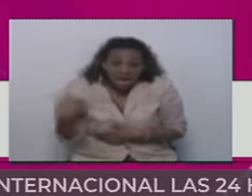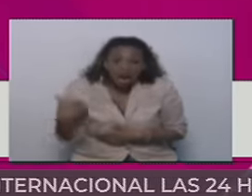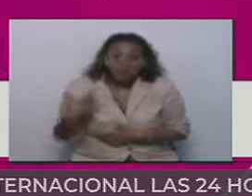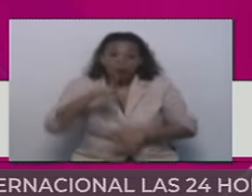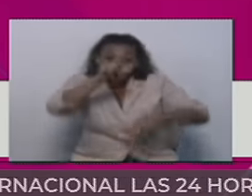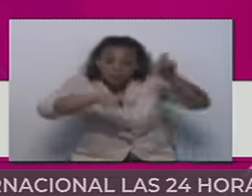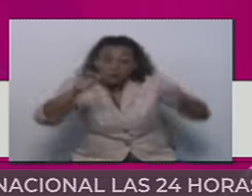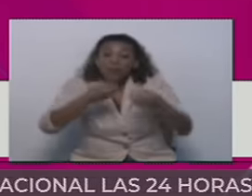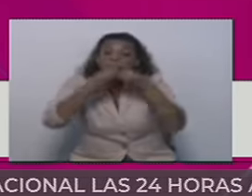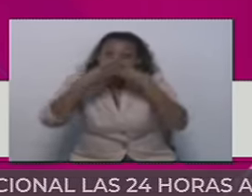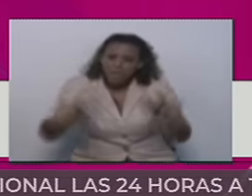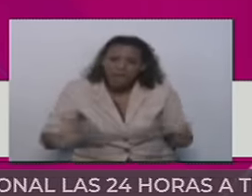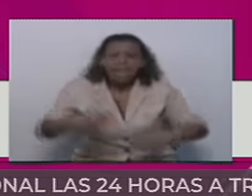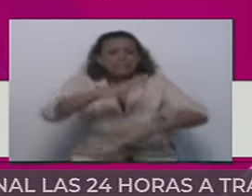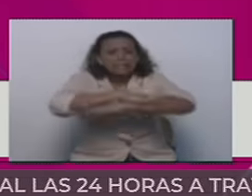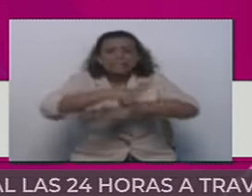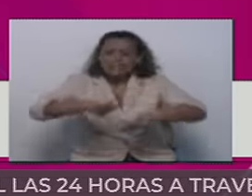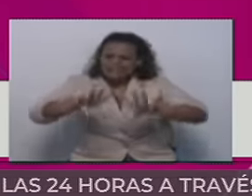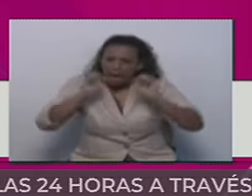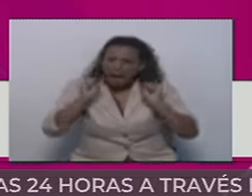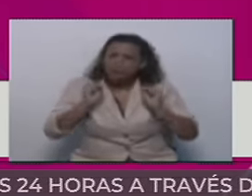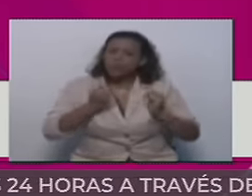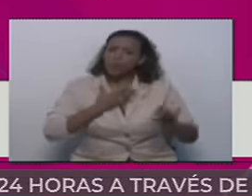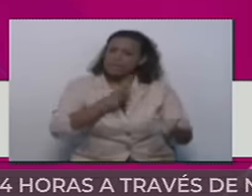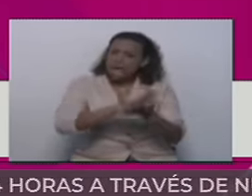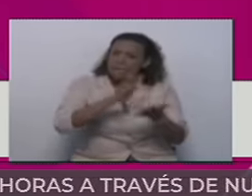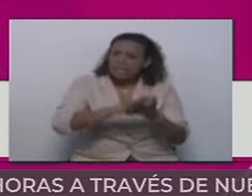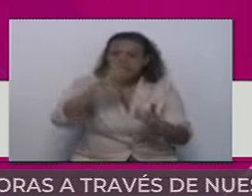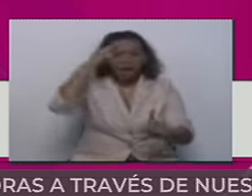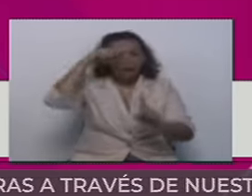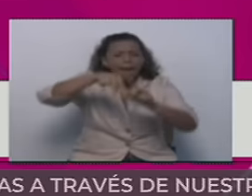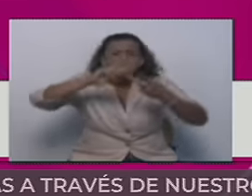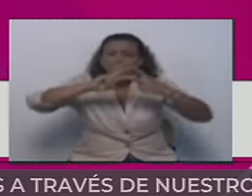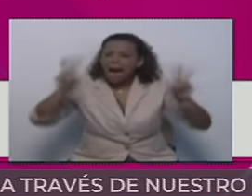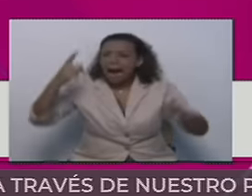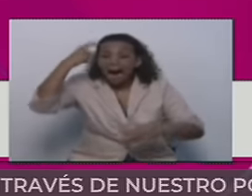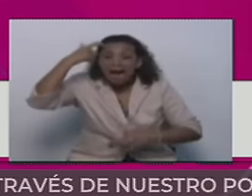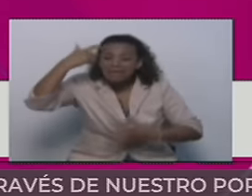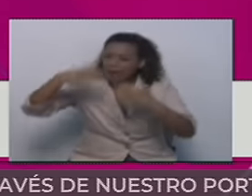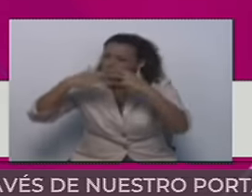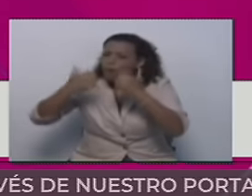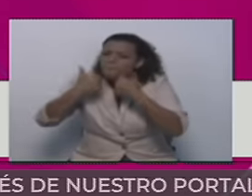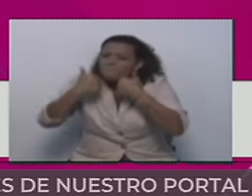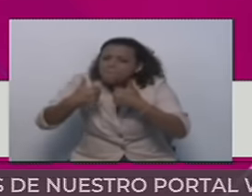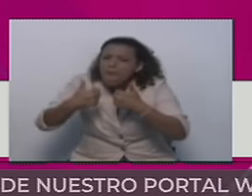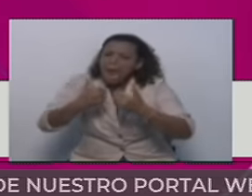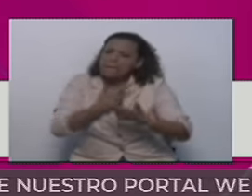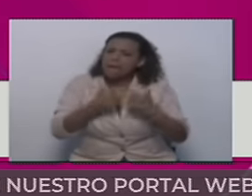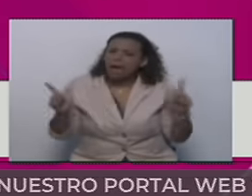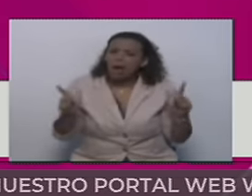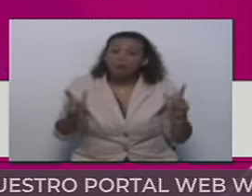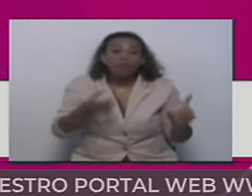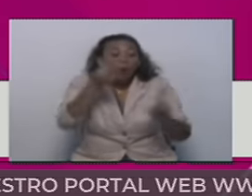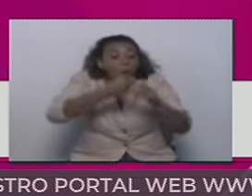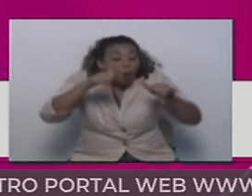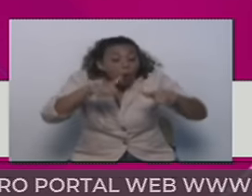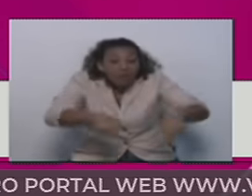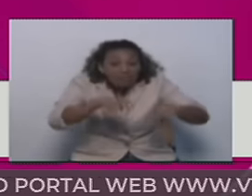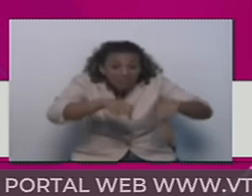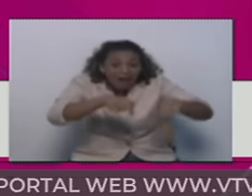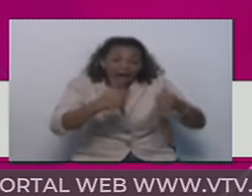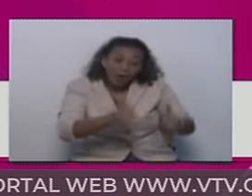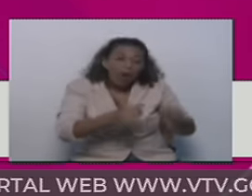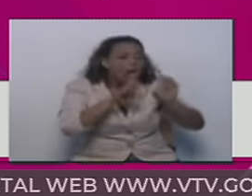sociedad sana, de armonía, de paz, verdaderamente libre, tienes que educar a los niños y a las